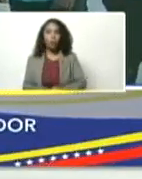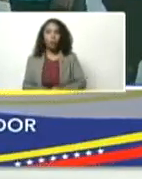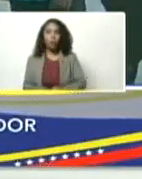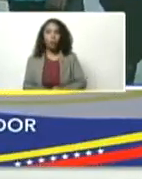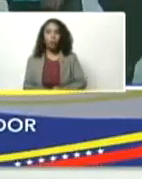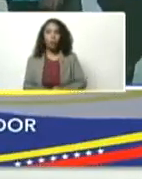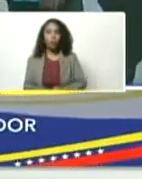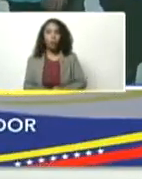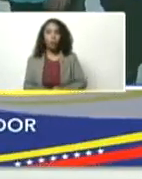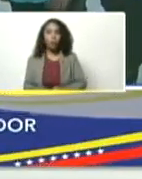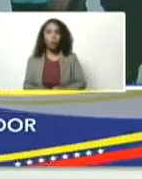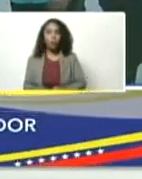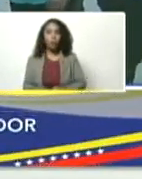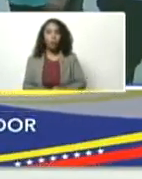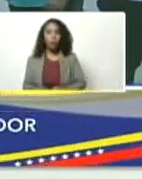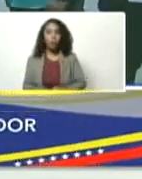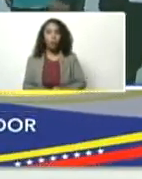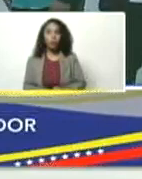Bolívares.